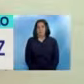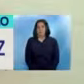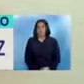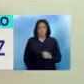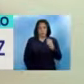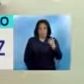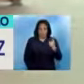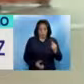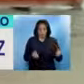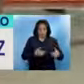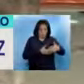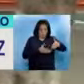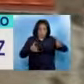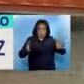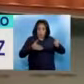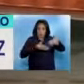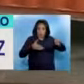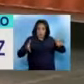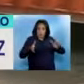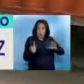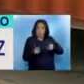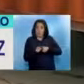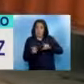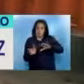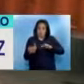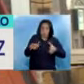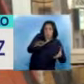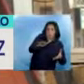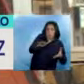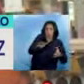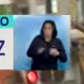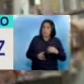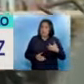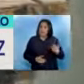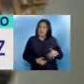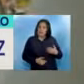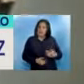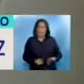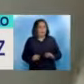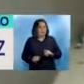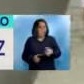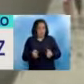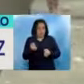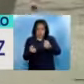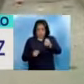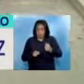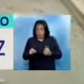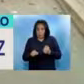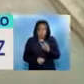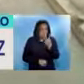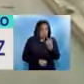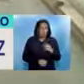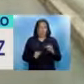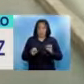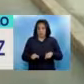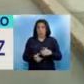Uno de los contenedores de los trailers también terminó en la pista. Milagrosamente, ambos choferes resultaron ilesos.